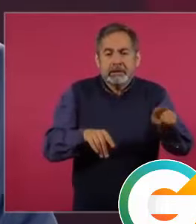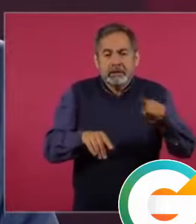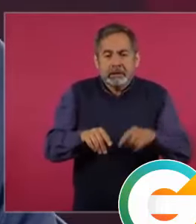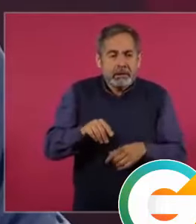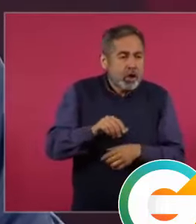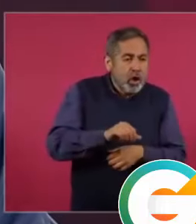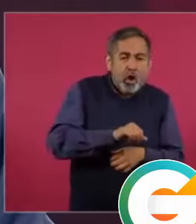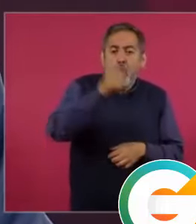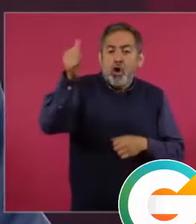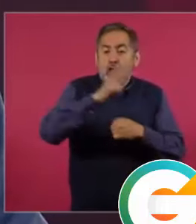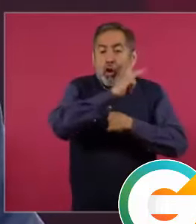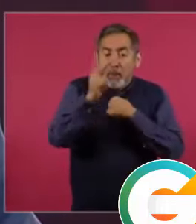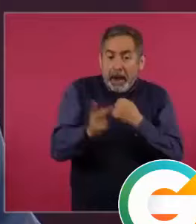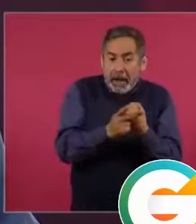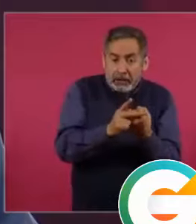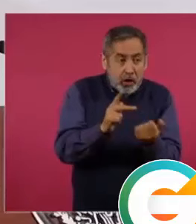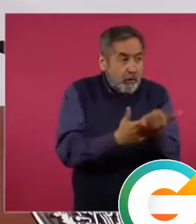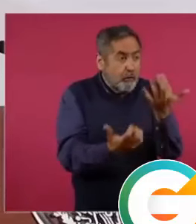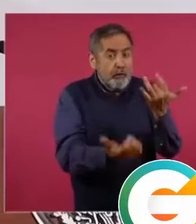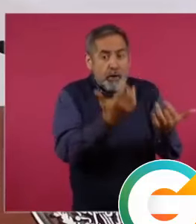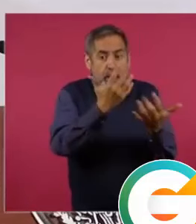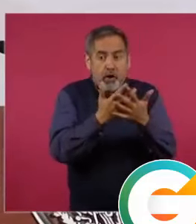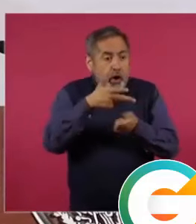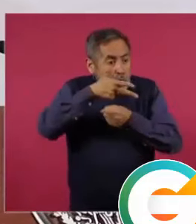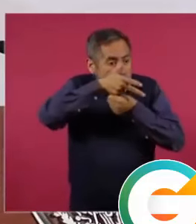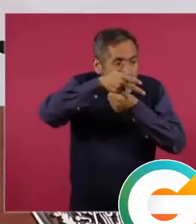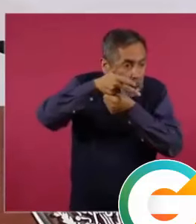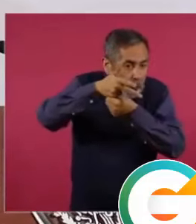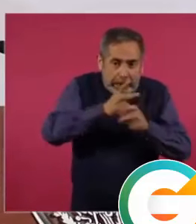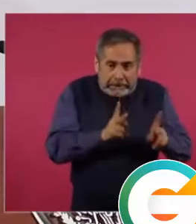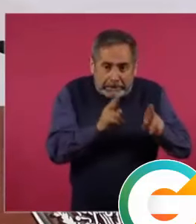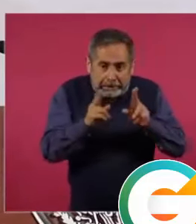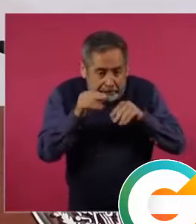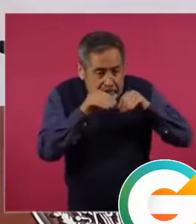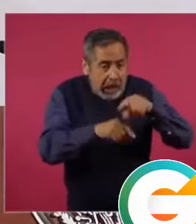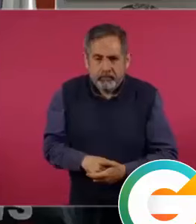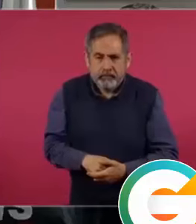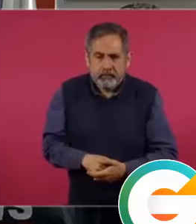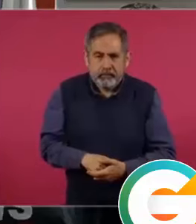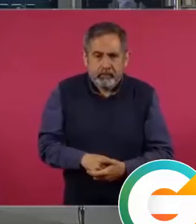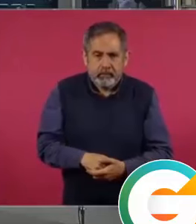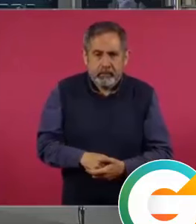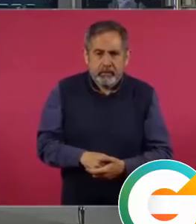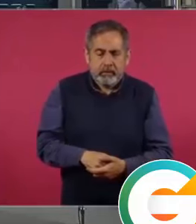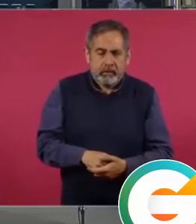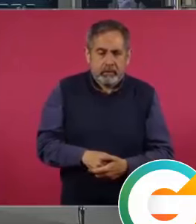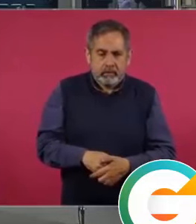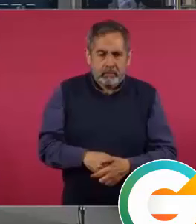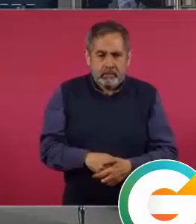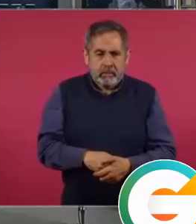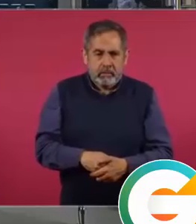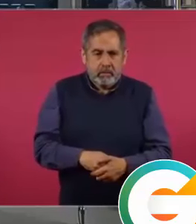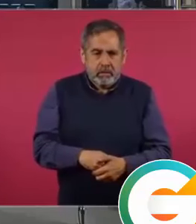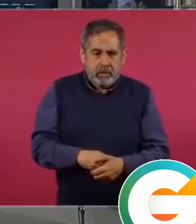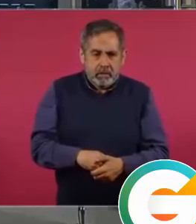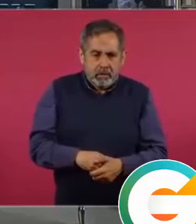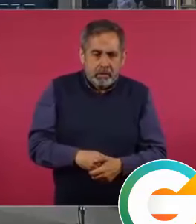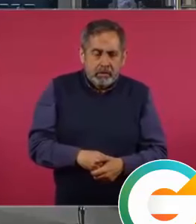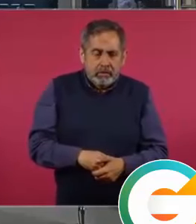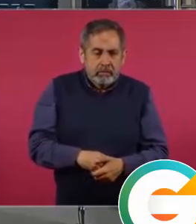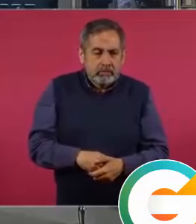ellos también deben ver por su familia, pues lo que su administración busca es que no haya pérdidas humanas. Yo le quiero preguntar sobre